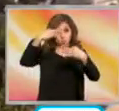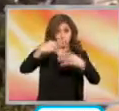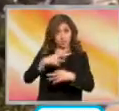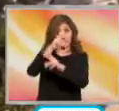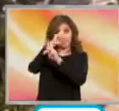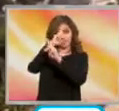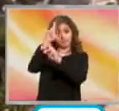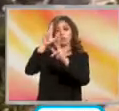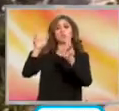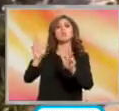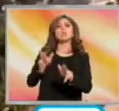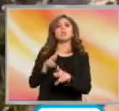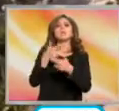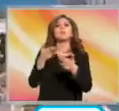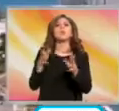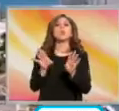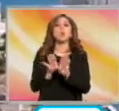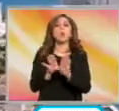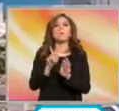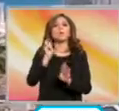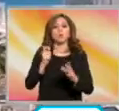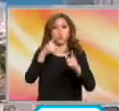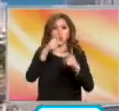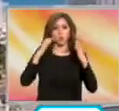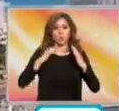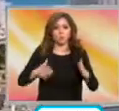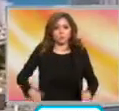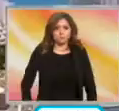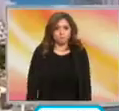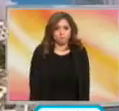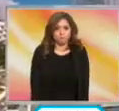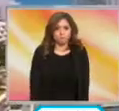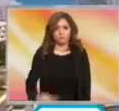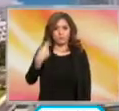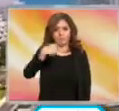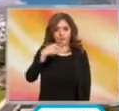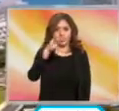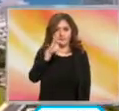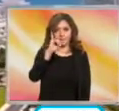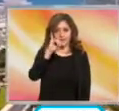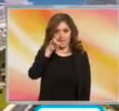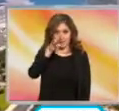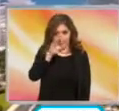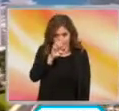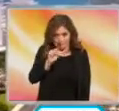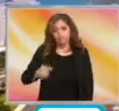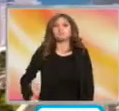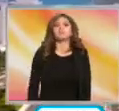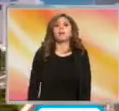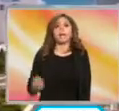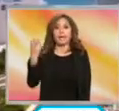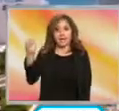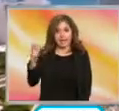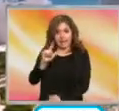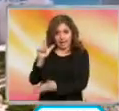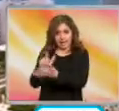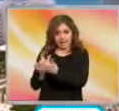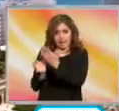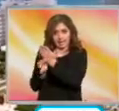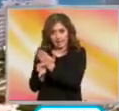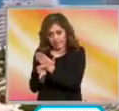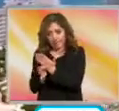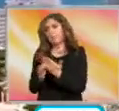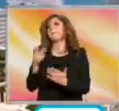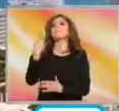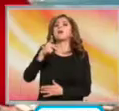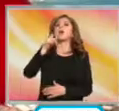al himno nacional es en posición de firmes. Entonces, esa es la forma correcta que establece la ley, pero volvemos a lo mismo, es el tema de lo que se ha